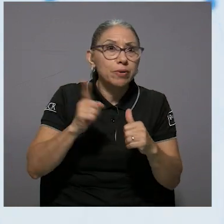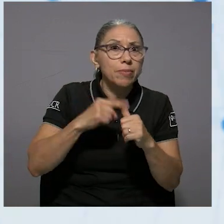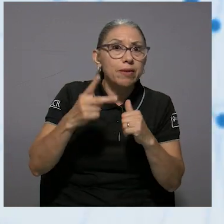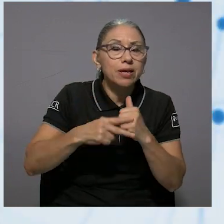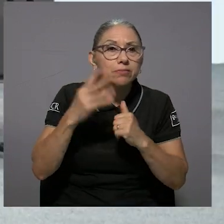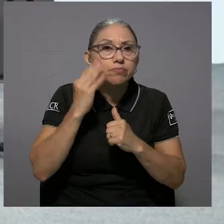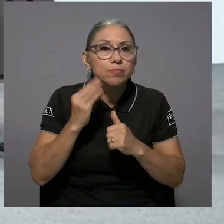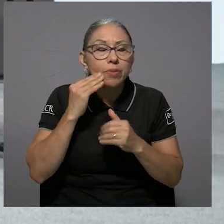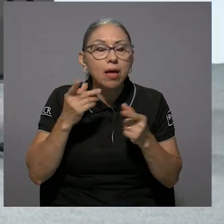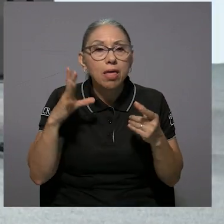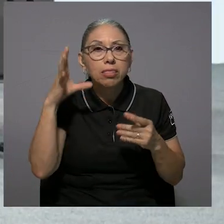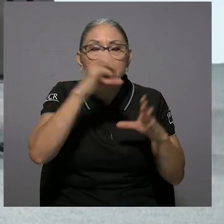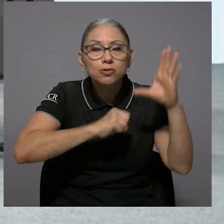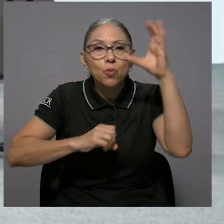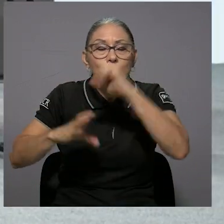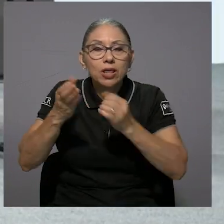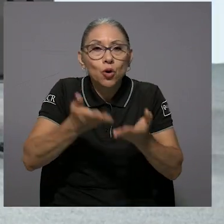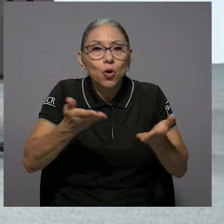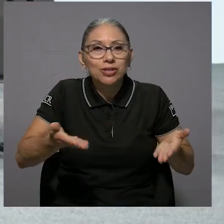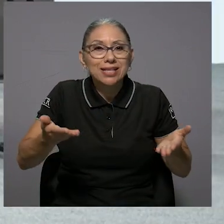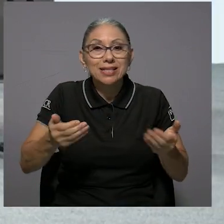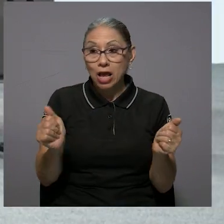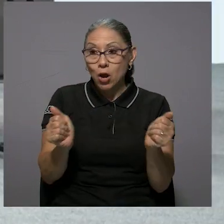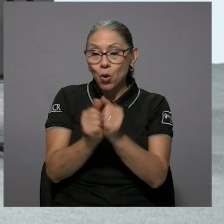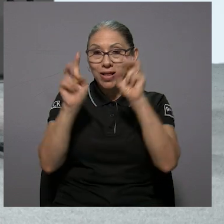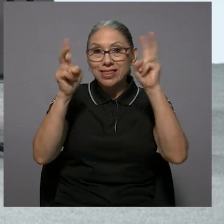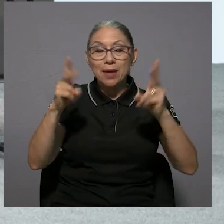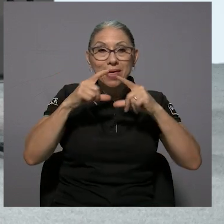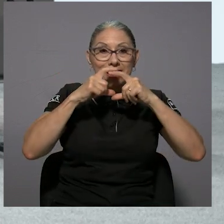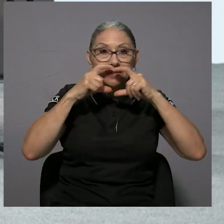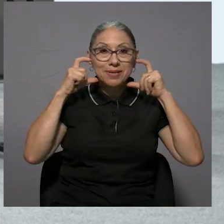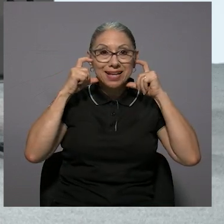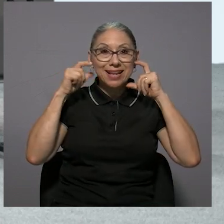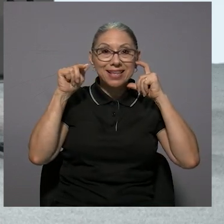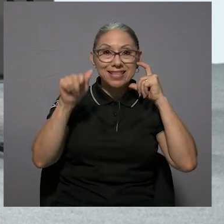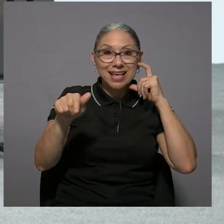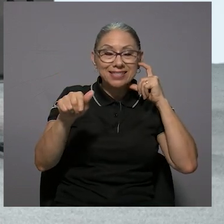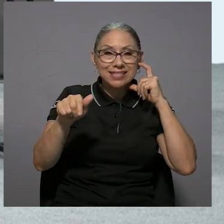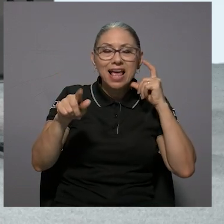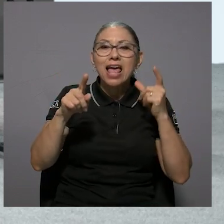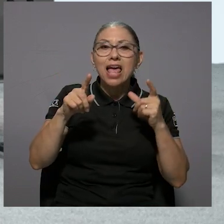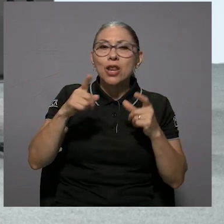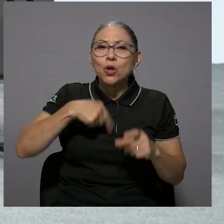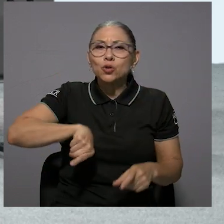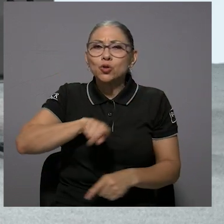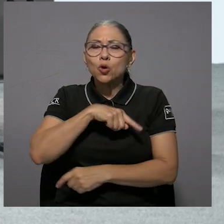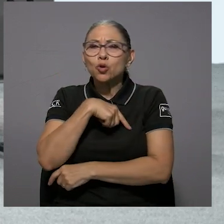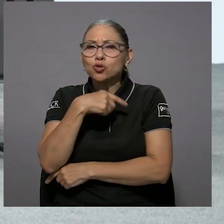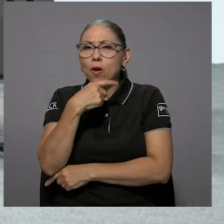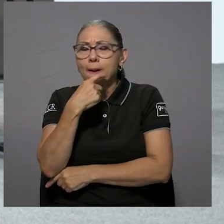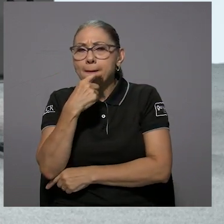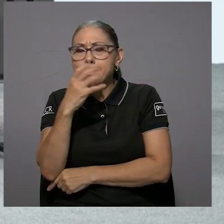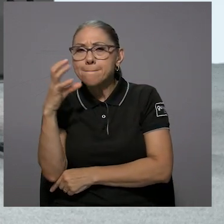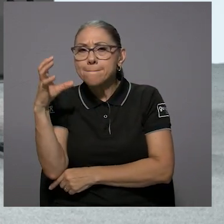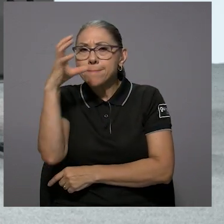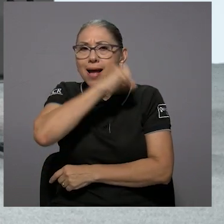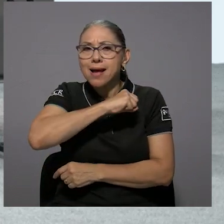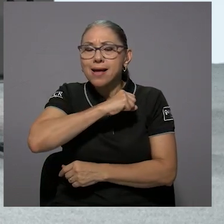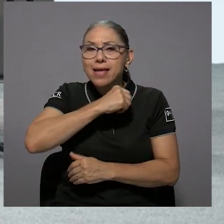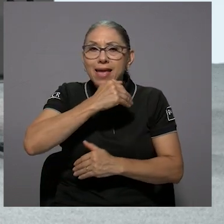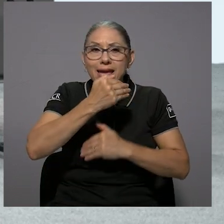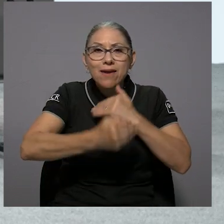cosas. Entonces, en el caso de las mascarillas, eso nos dio esa pista de cómo la evolución